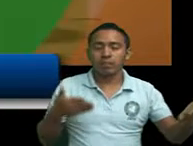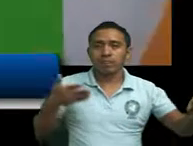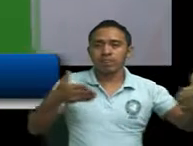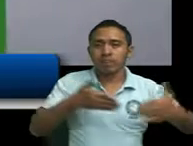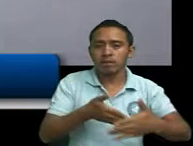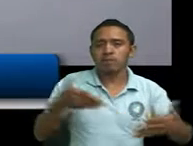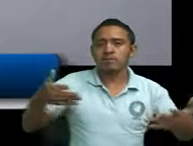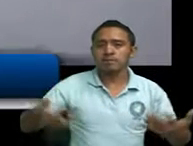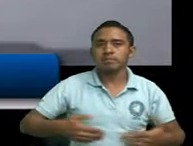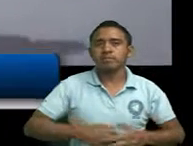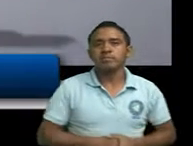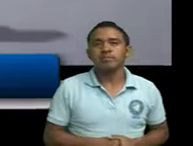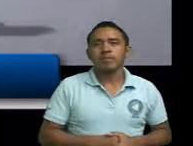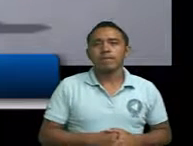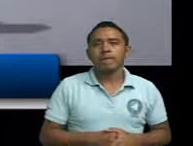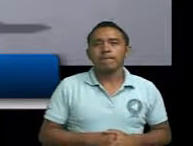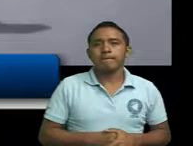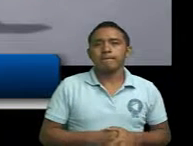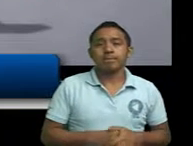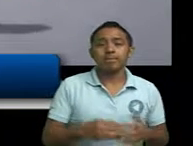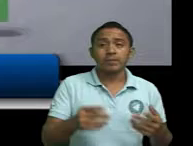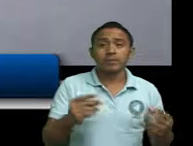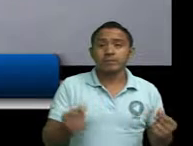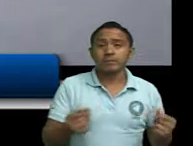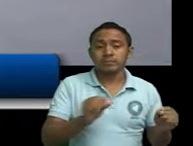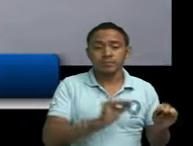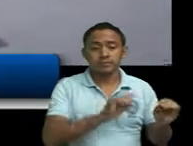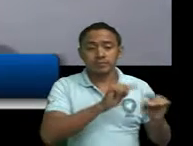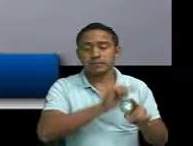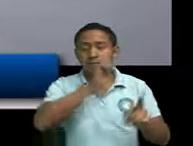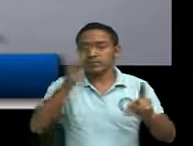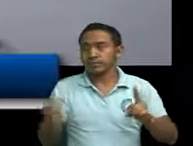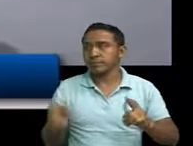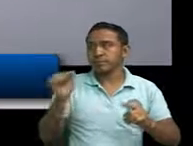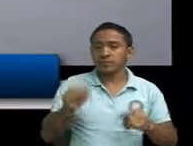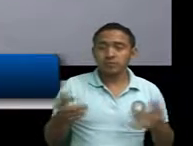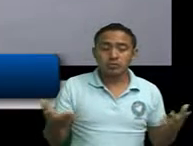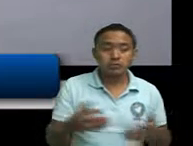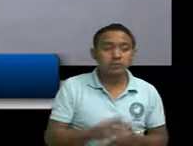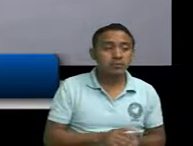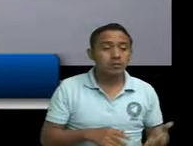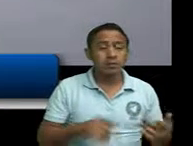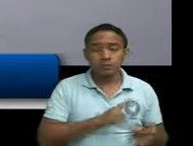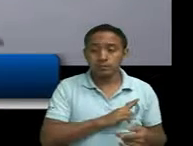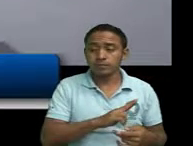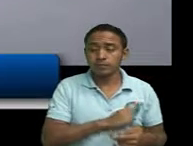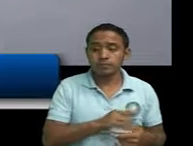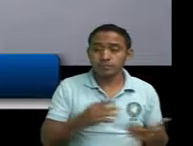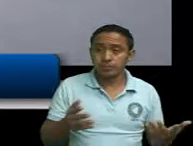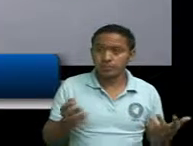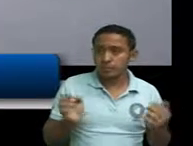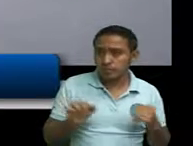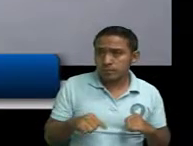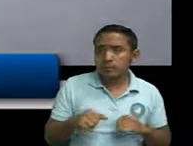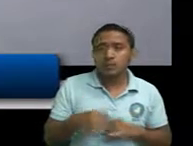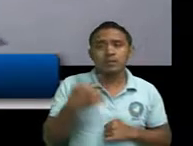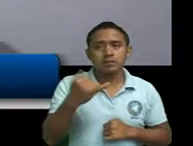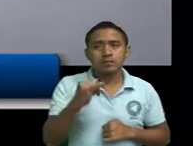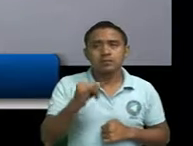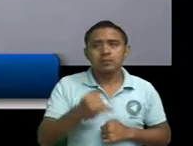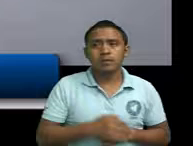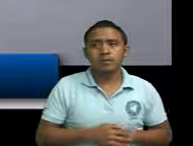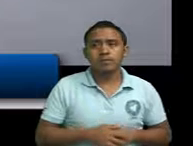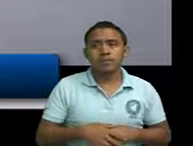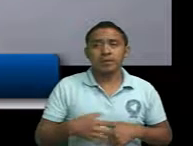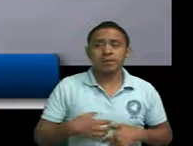dice que pasás inmediatamente del sobrepeso a la obesidad? ¿Un margen que se puede hablar? Sí, lo del índice